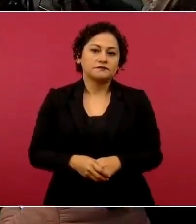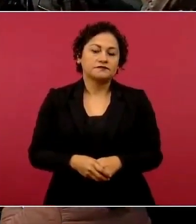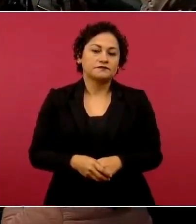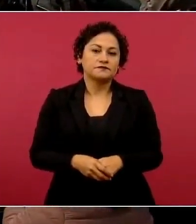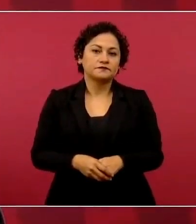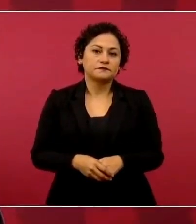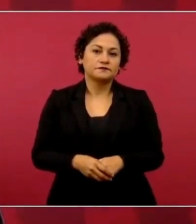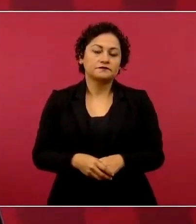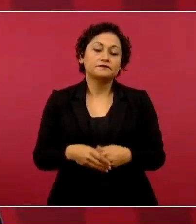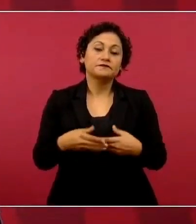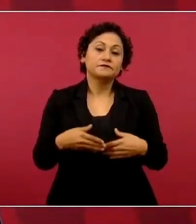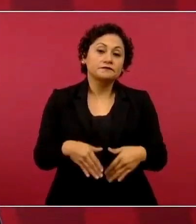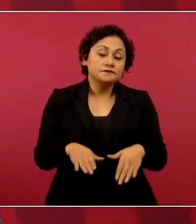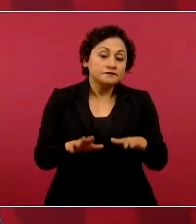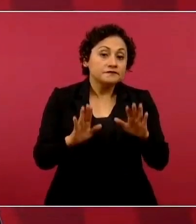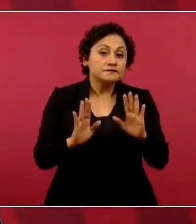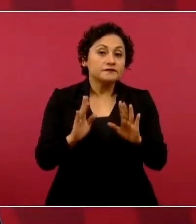hay